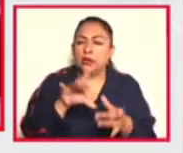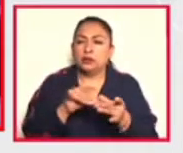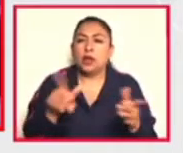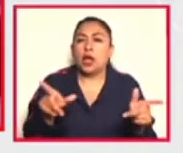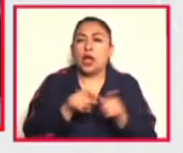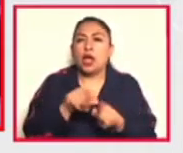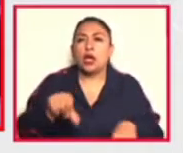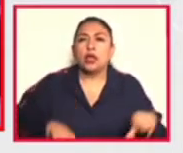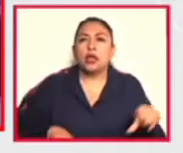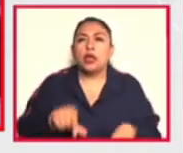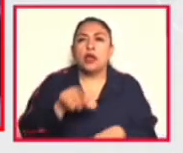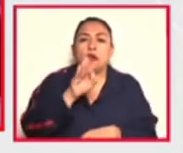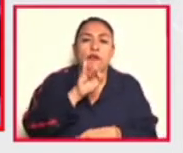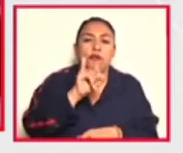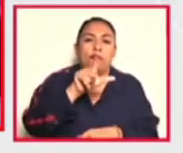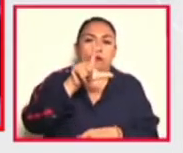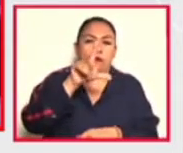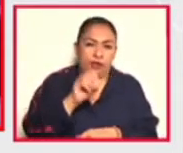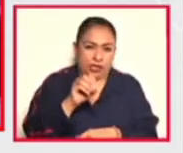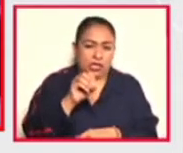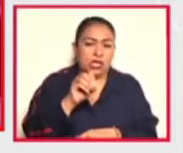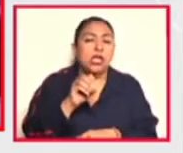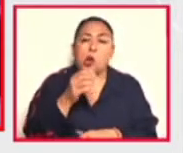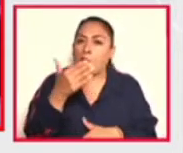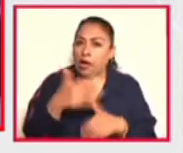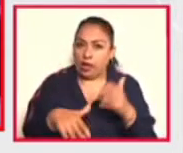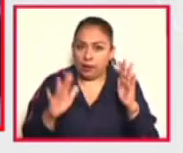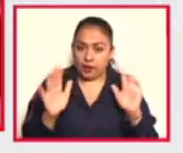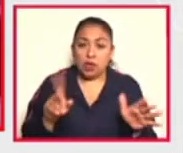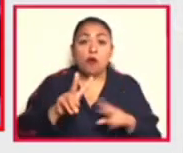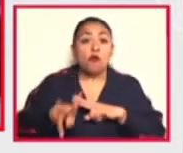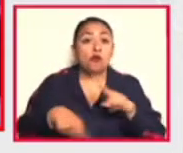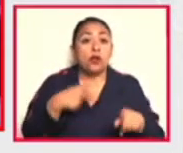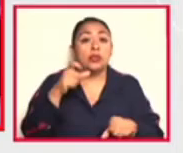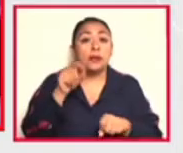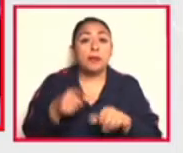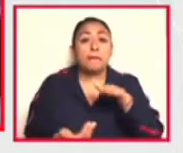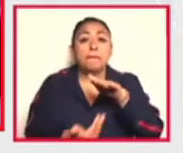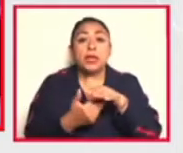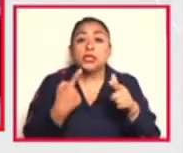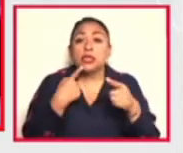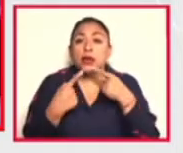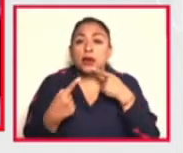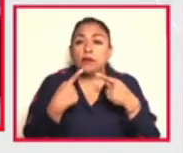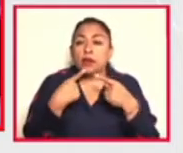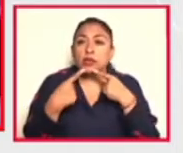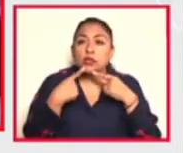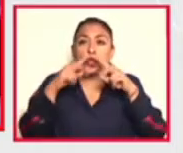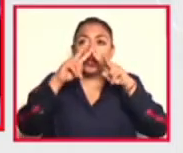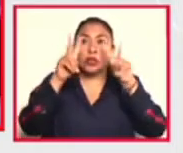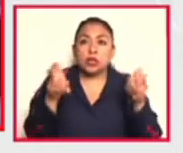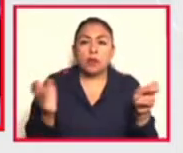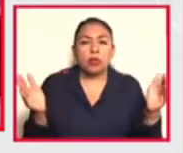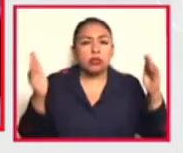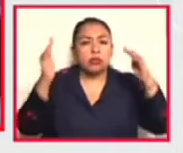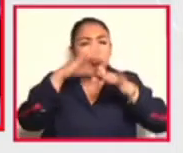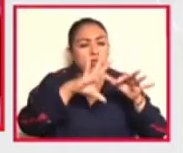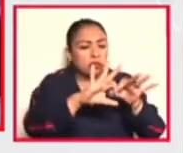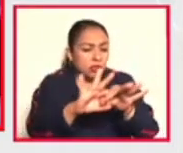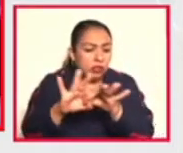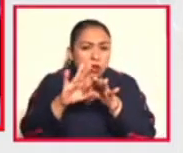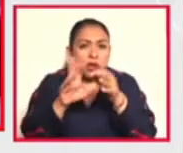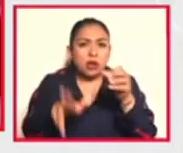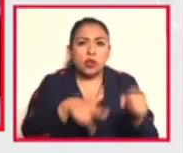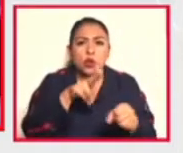Feria Internacional del Libro de Oaxaca, y ahí también estuvo presente la mesa de reflexión, la armonía entre la naturaleza y el